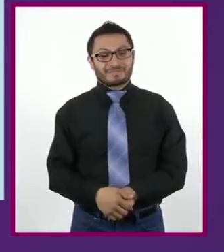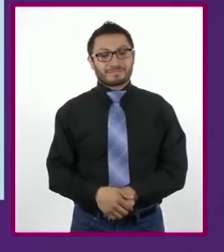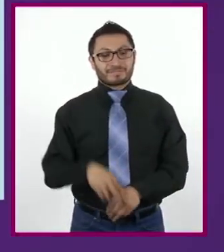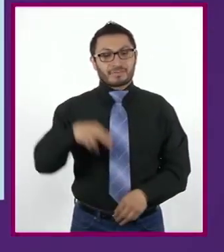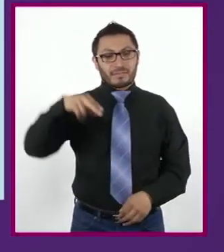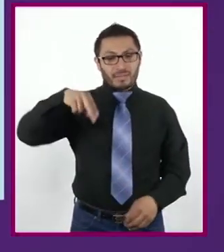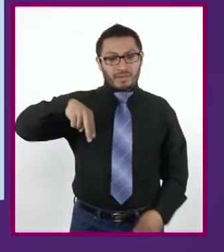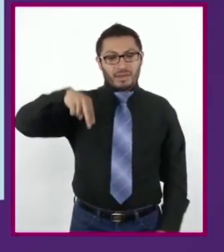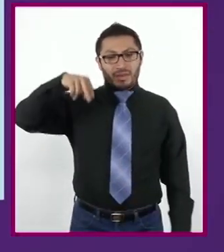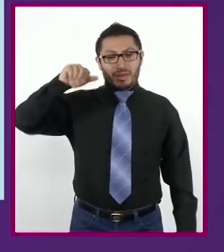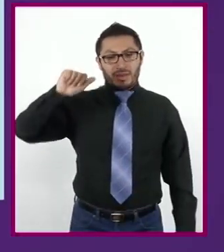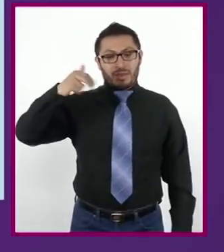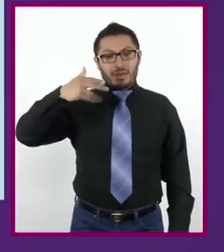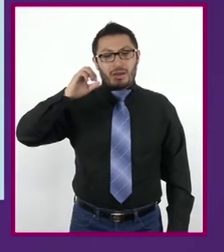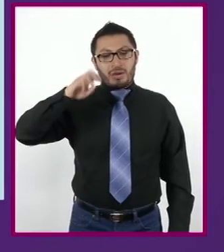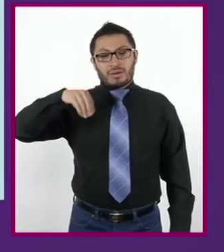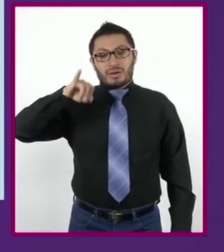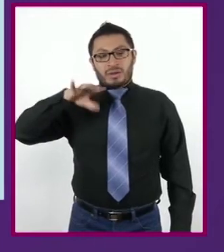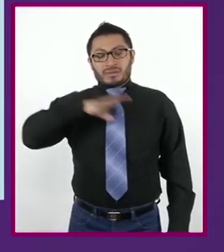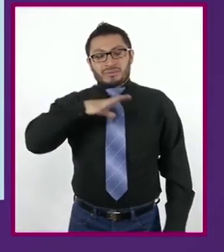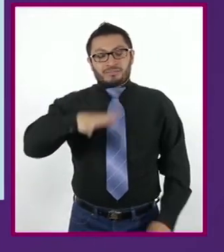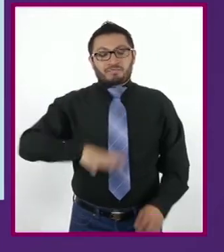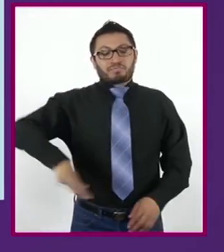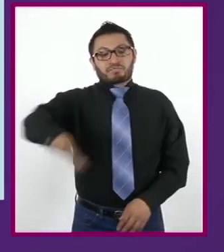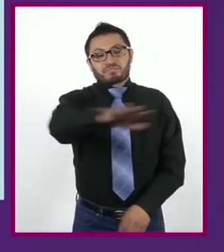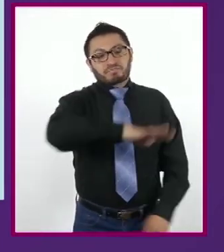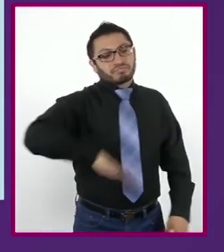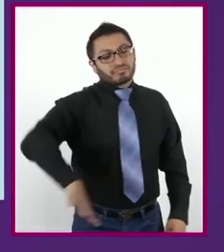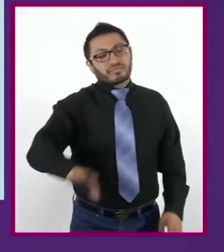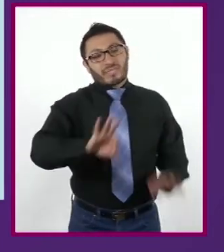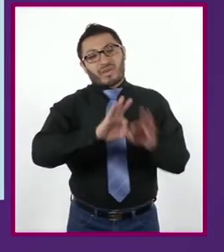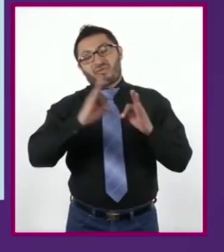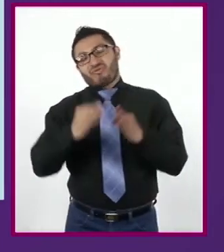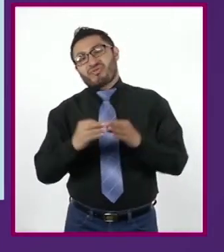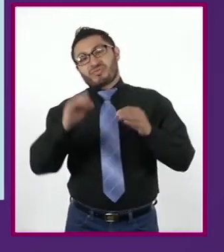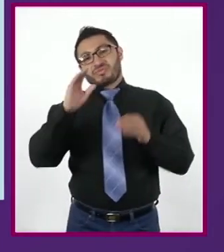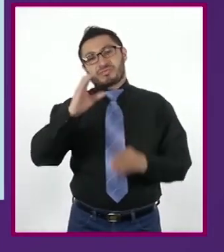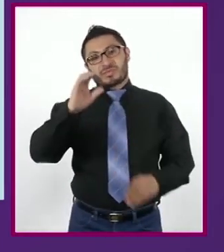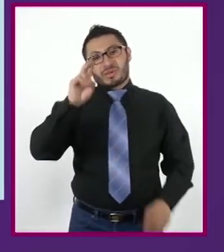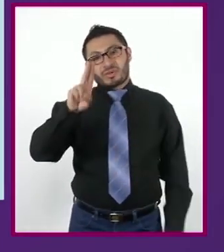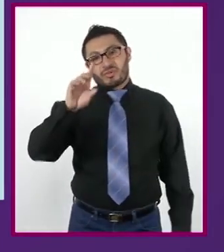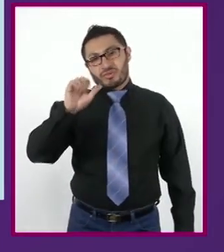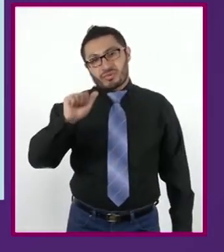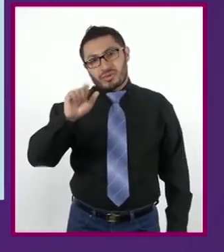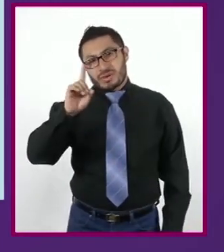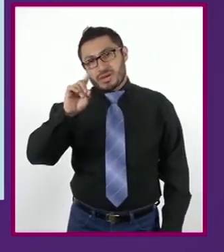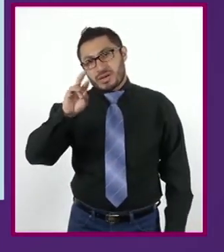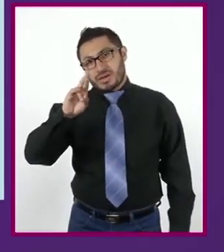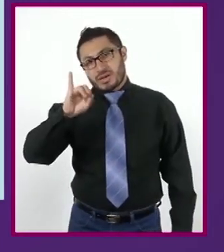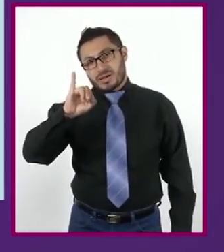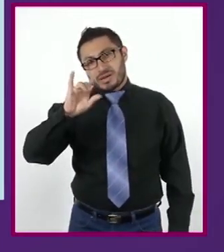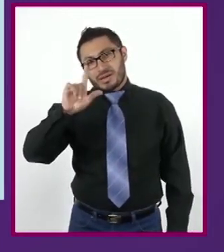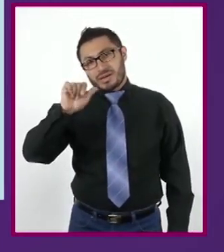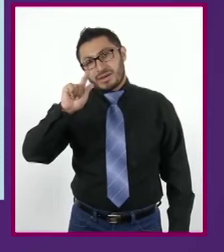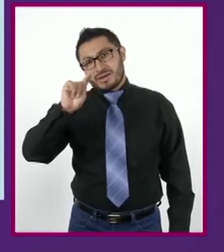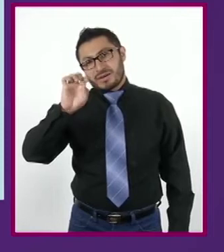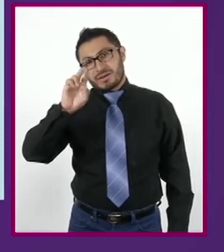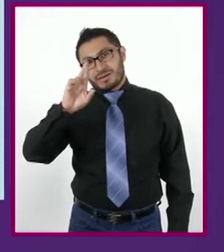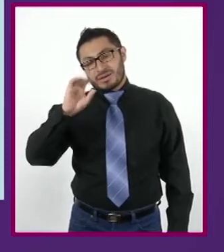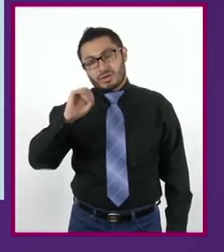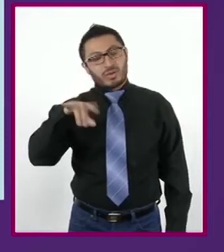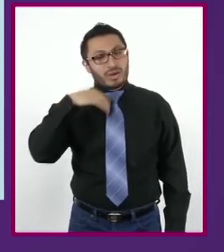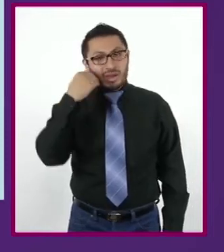Naomi tiene un terreno que tiene la forma de un cuadrilátero. Quiere construir su